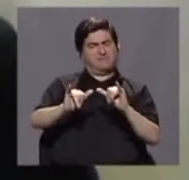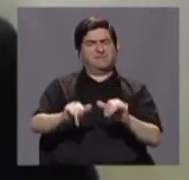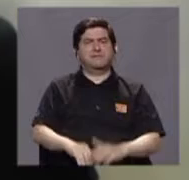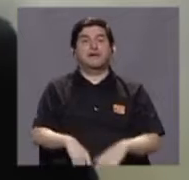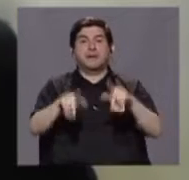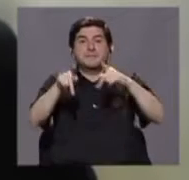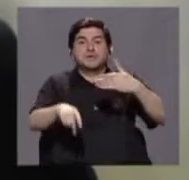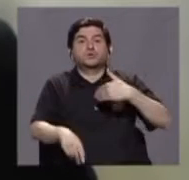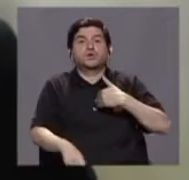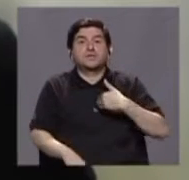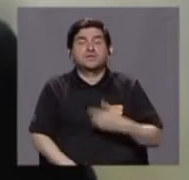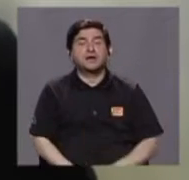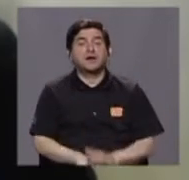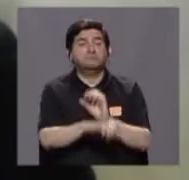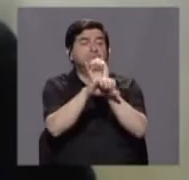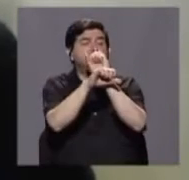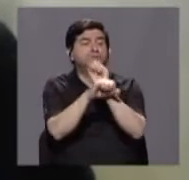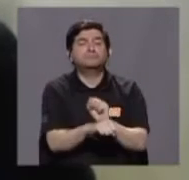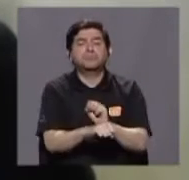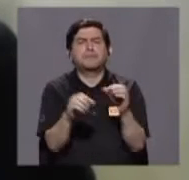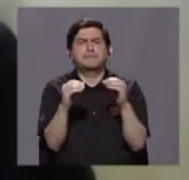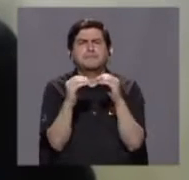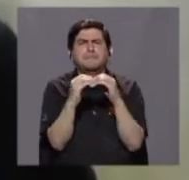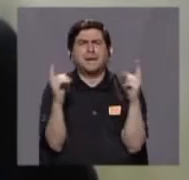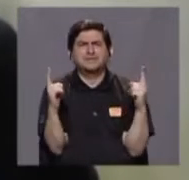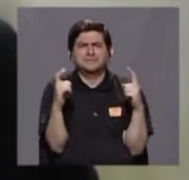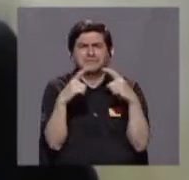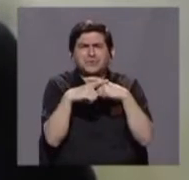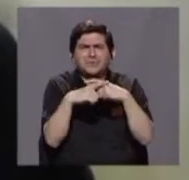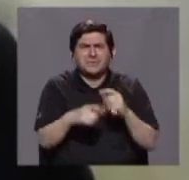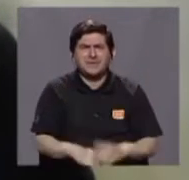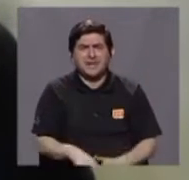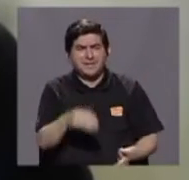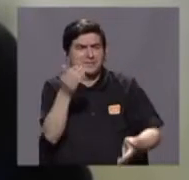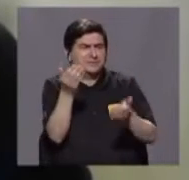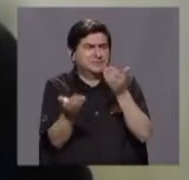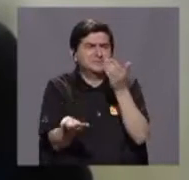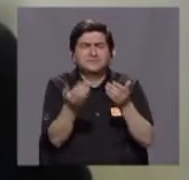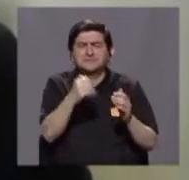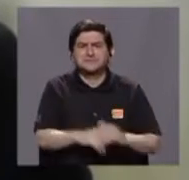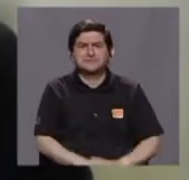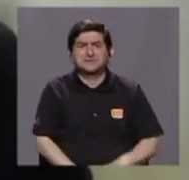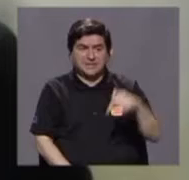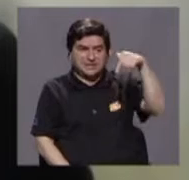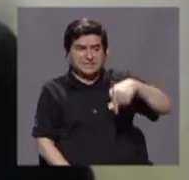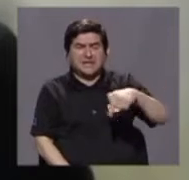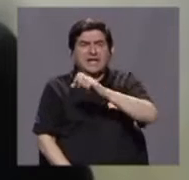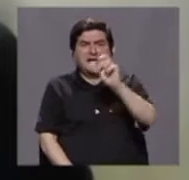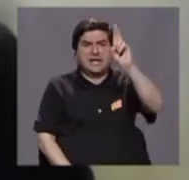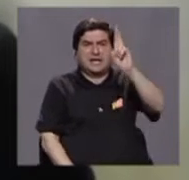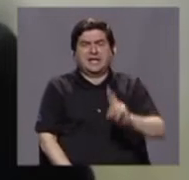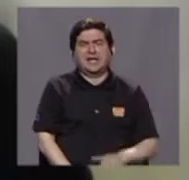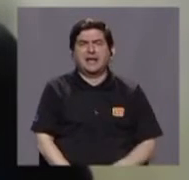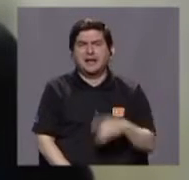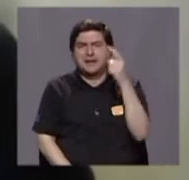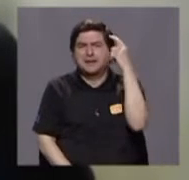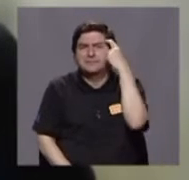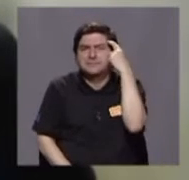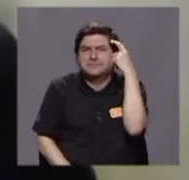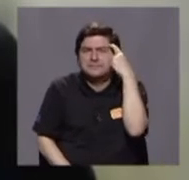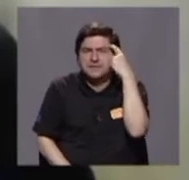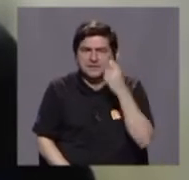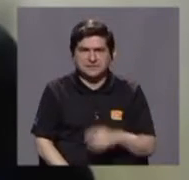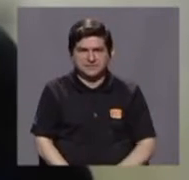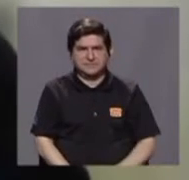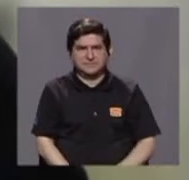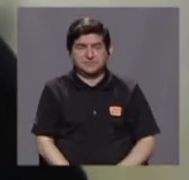que tenía unos hábitos mucho más complicados que los que tenéis aquí en Costa Rica. Imagínate